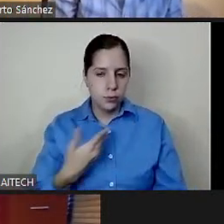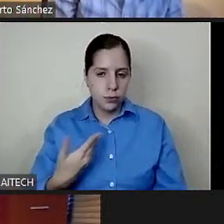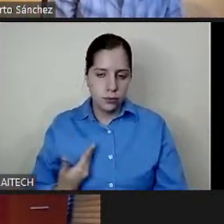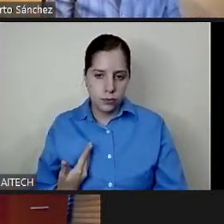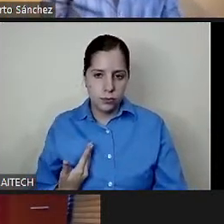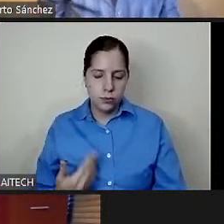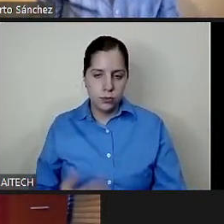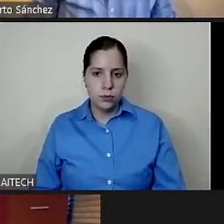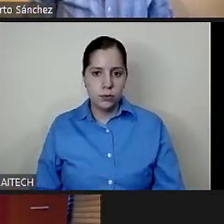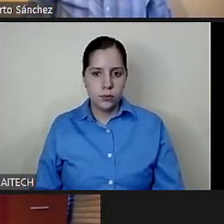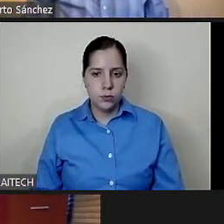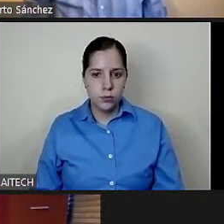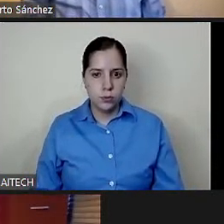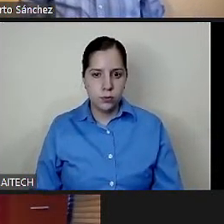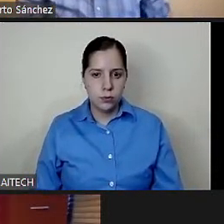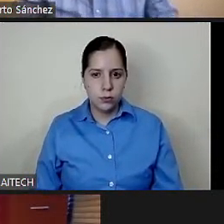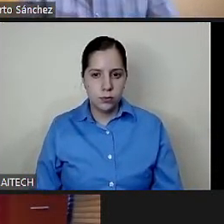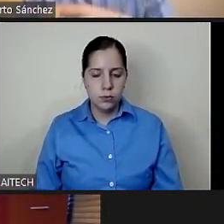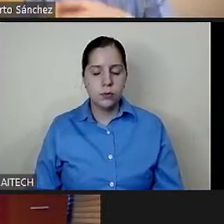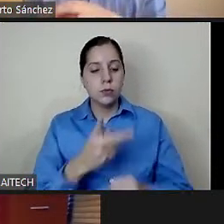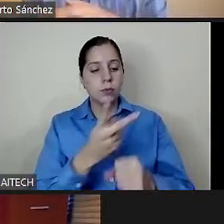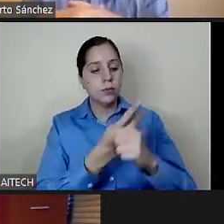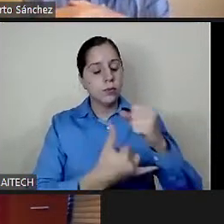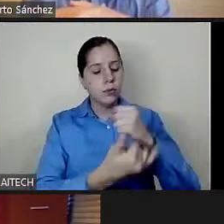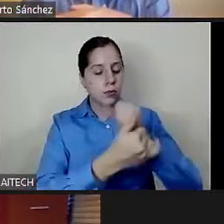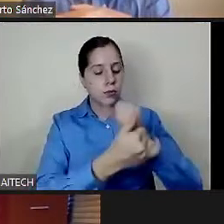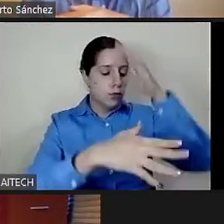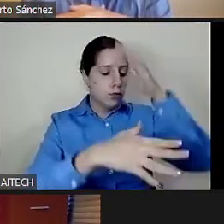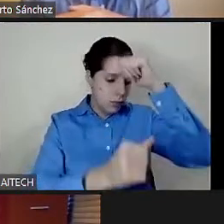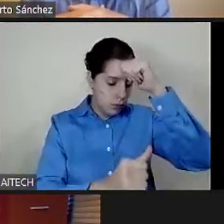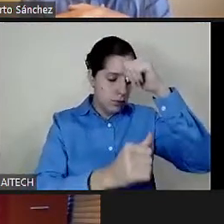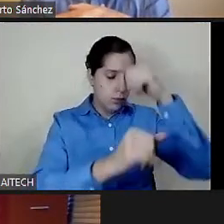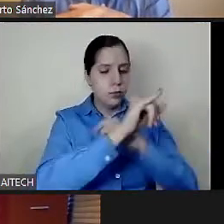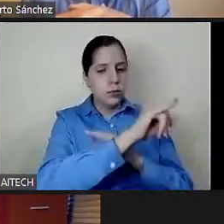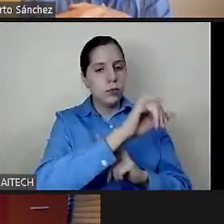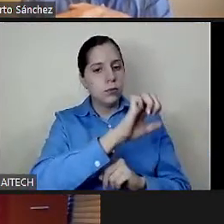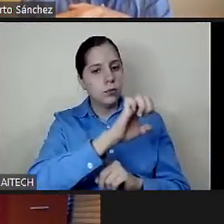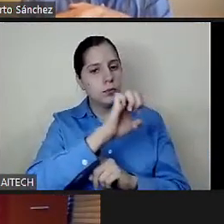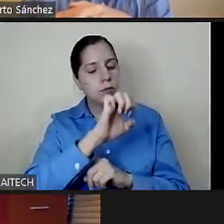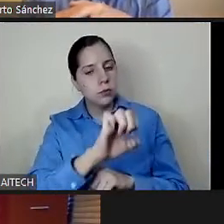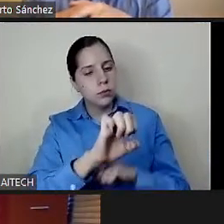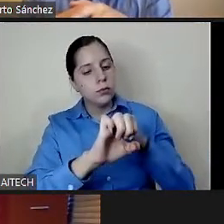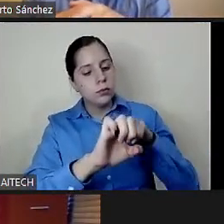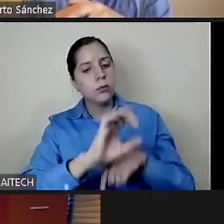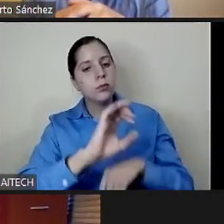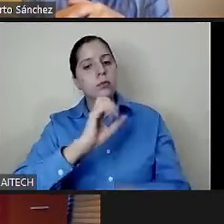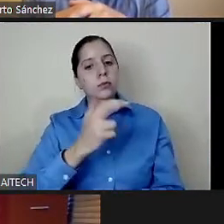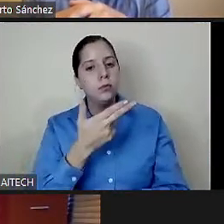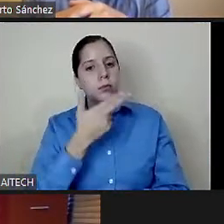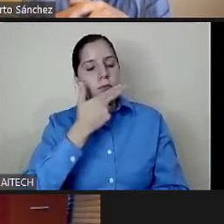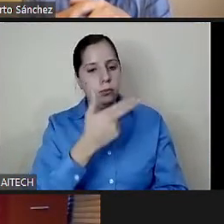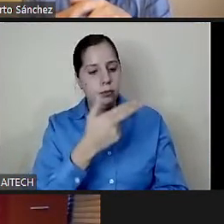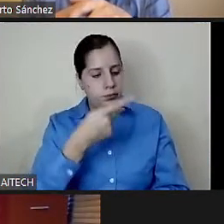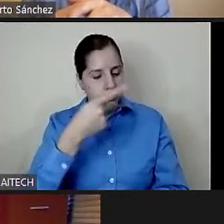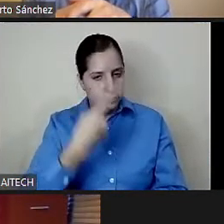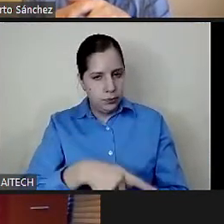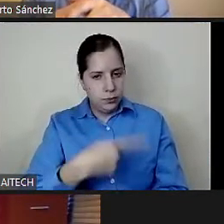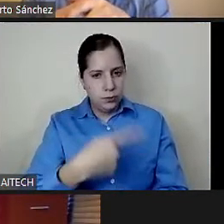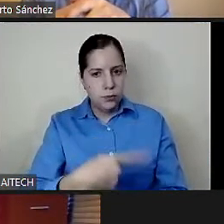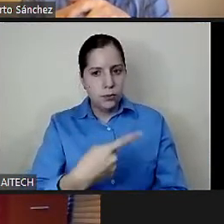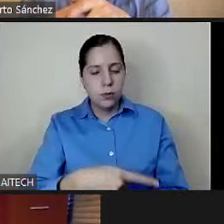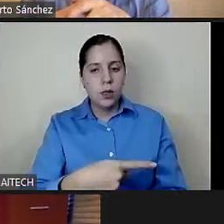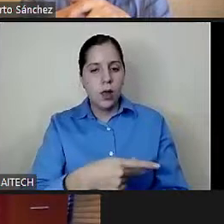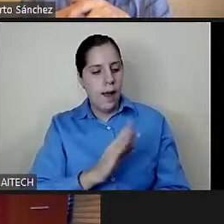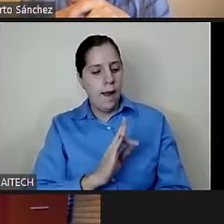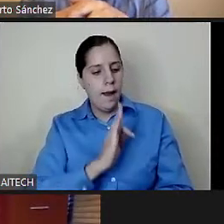del orden del día corresponde al proyecto de acuerdo del Consejo Estatal del Instituto Estatal Electoral de Chihuahua, por el que se aprueba el dictamen de la Comisión para